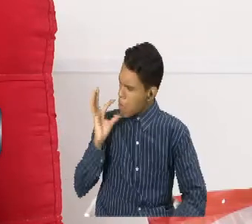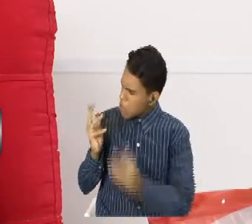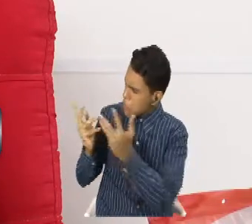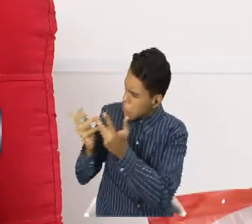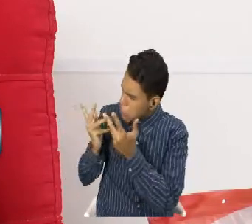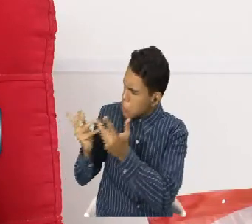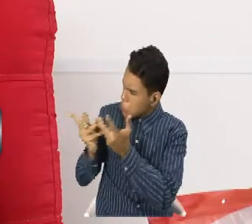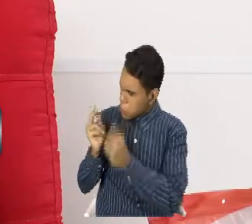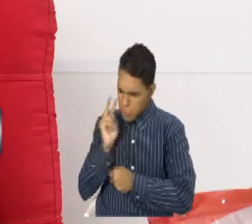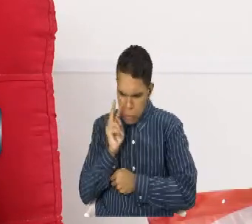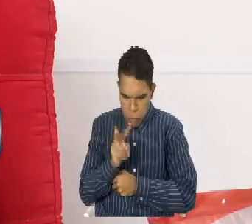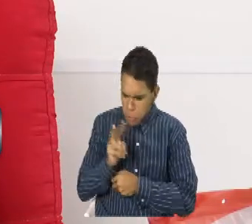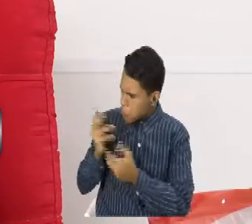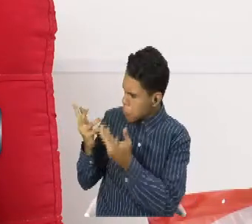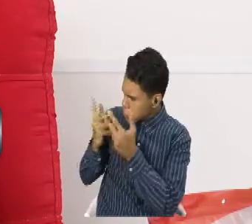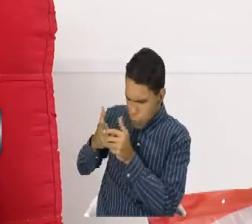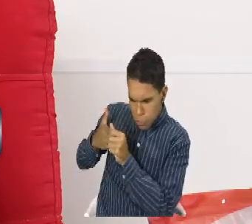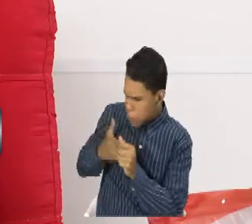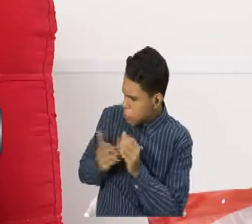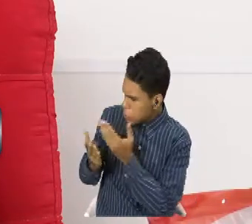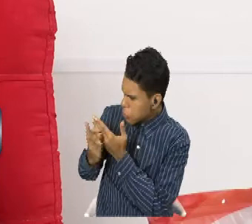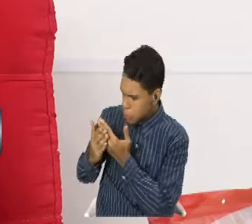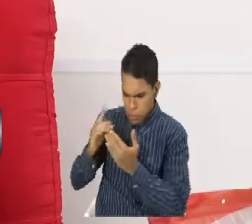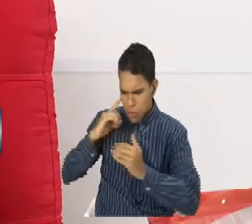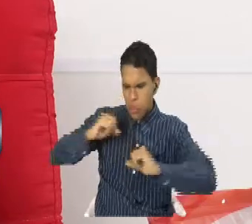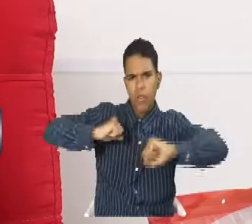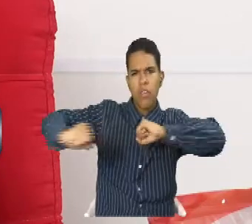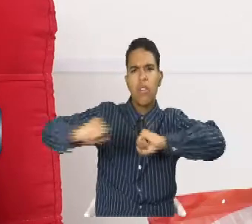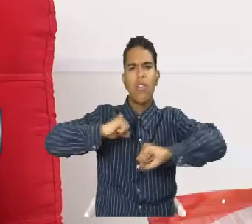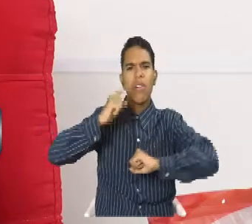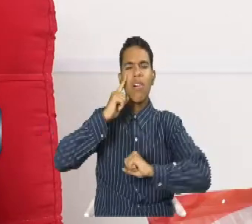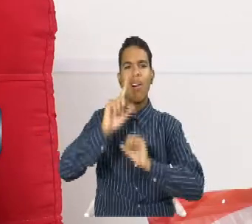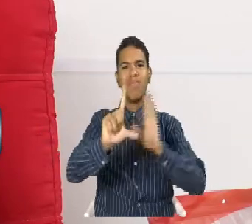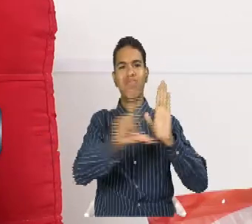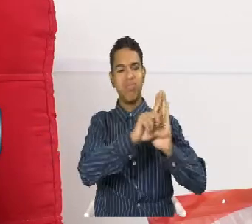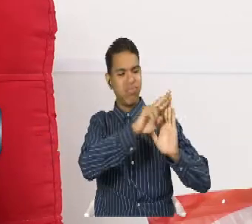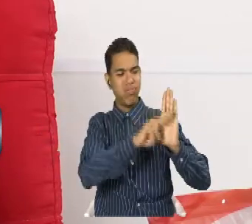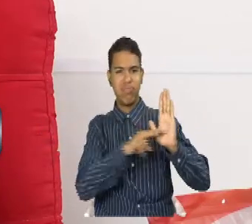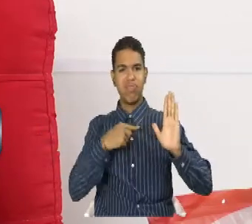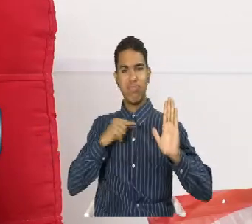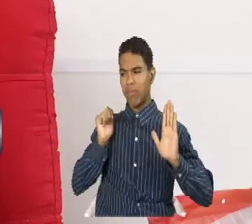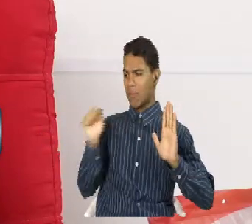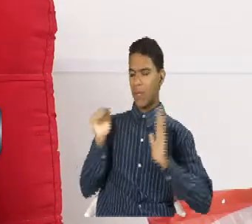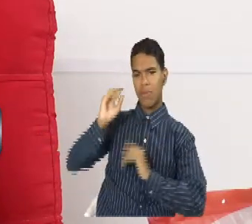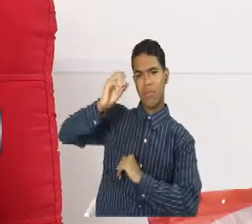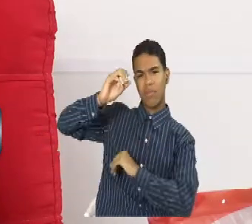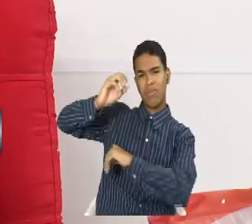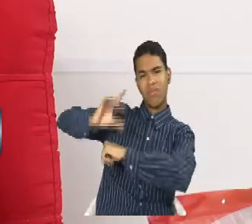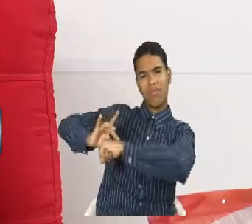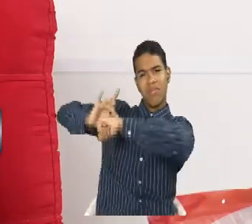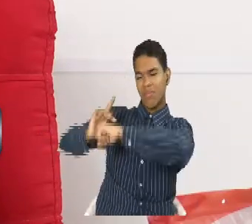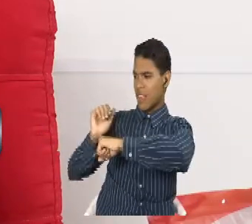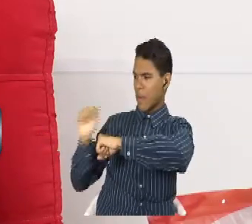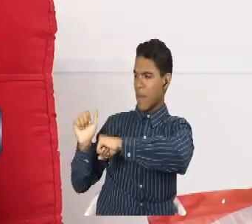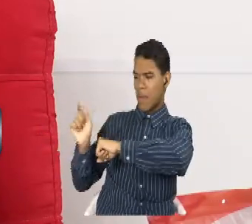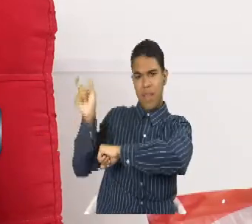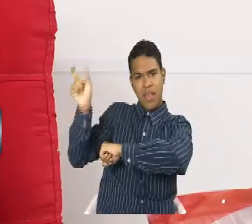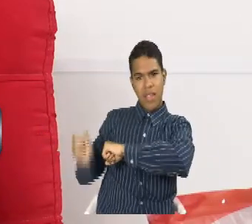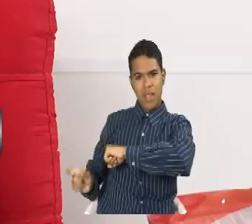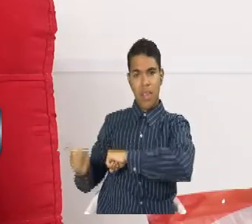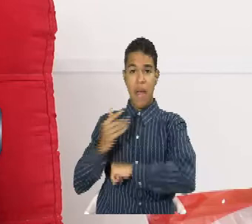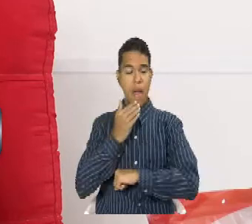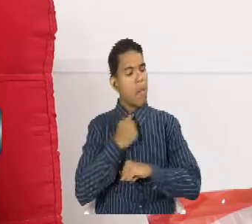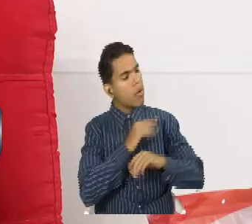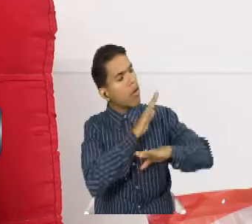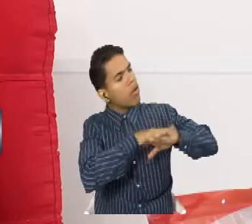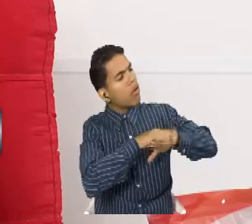posoperatorios se hacen de acuerdo a las especificaciones muy estrictas que él exige. Entonces él me dice, Magda, los posoperatorios de